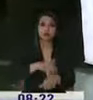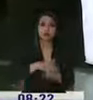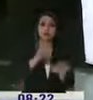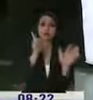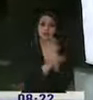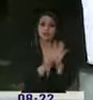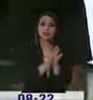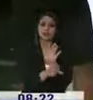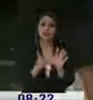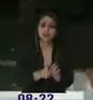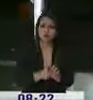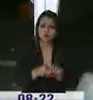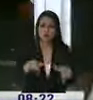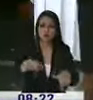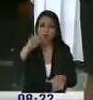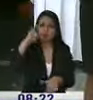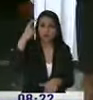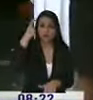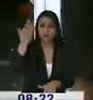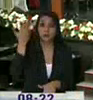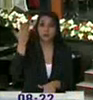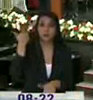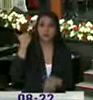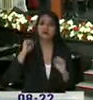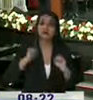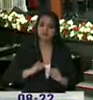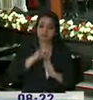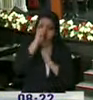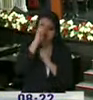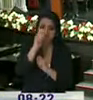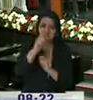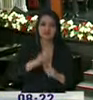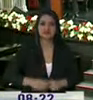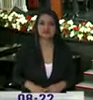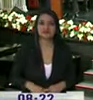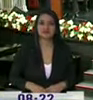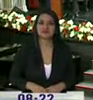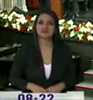delitos cometidos en el gobierno anterior, informó Patricia Aldaz.